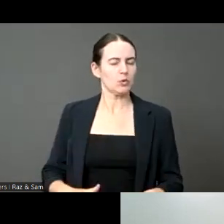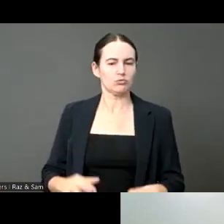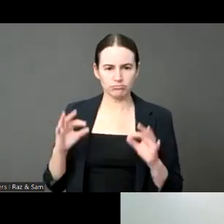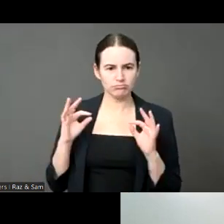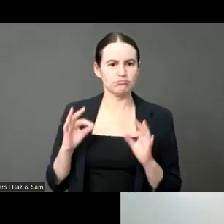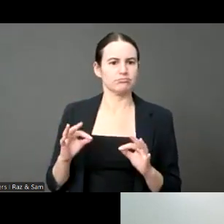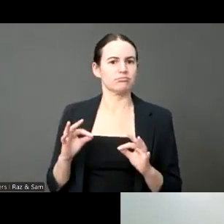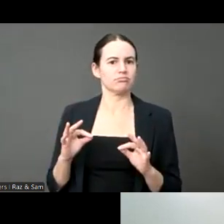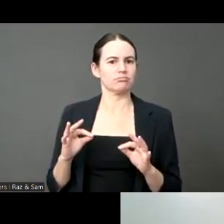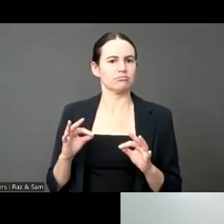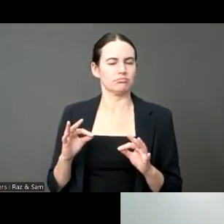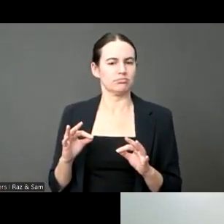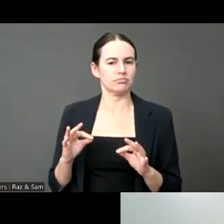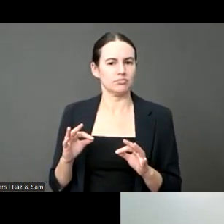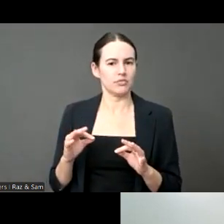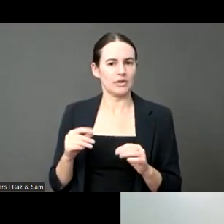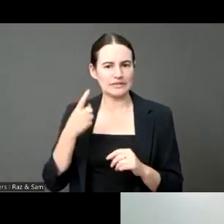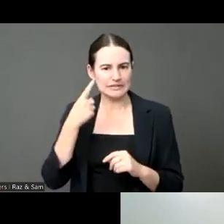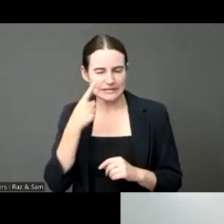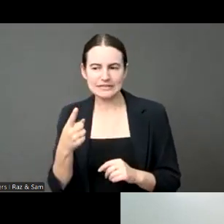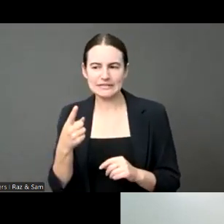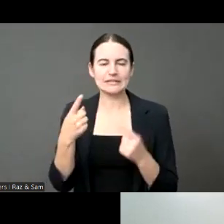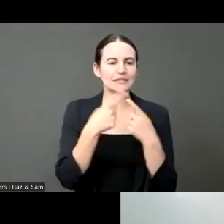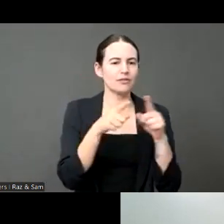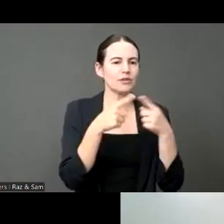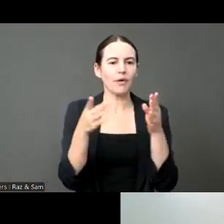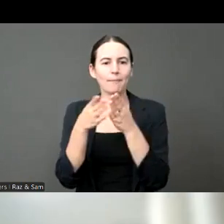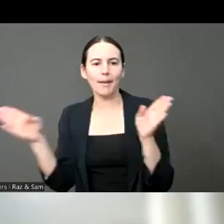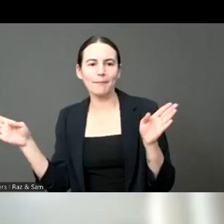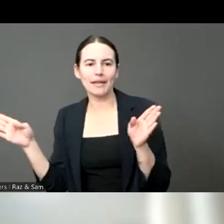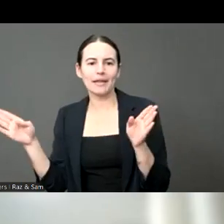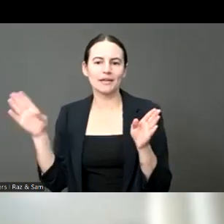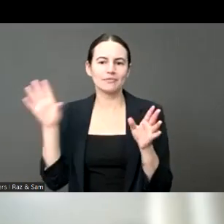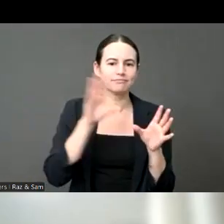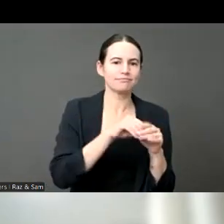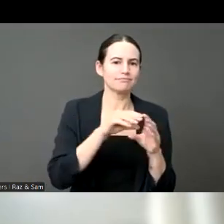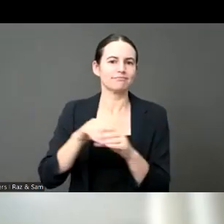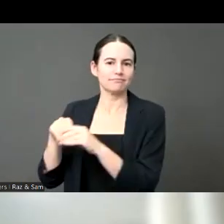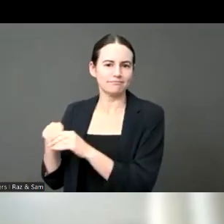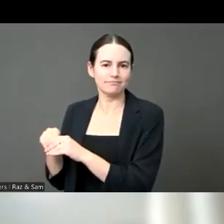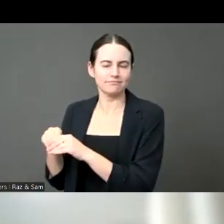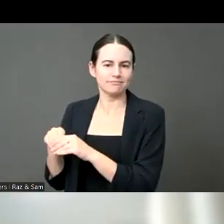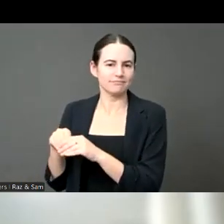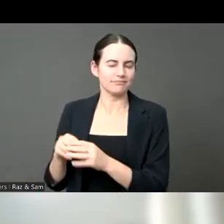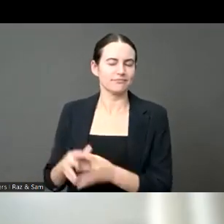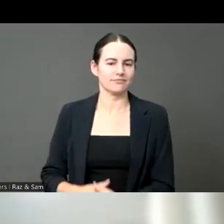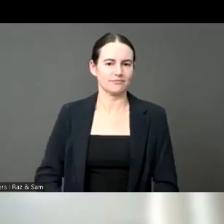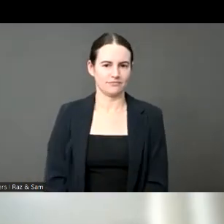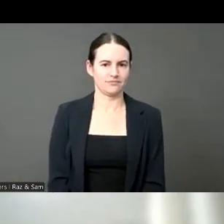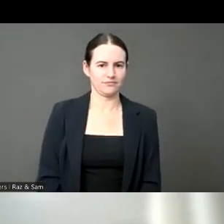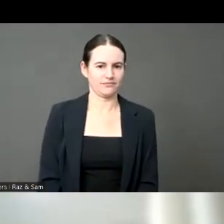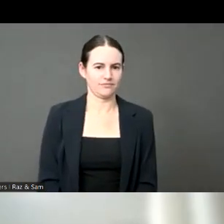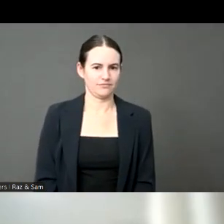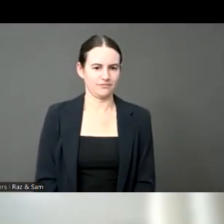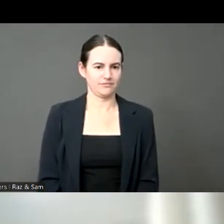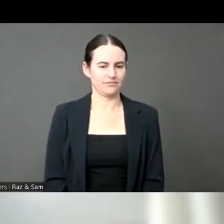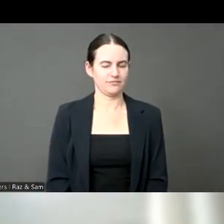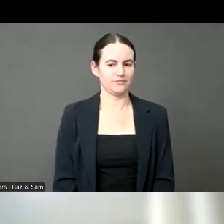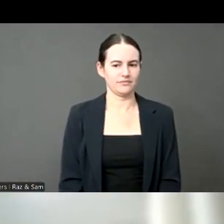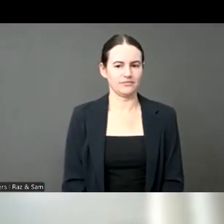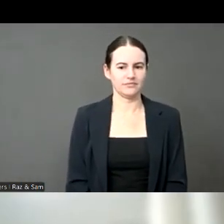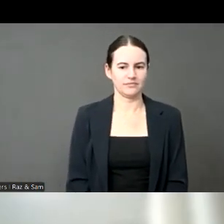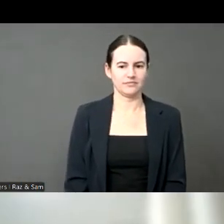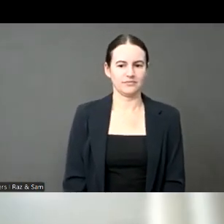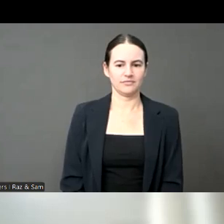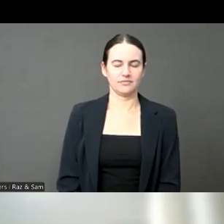5.000 municipios, más de 220 millones de personas. Podemos entender cómo esta agenda con